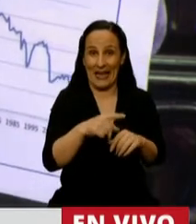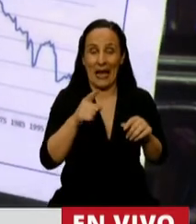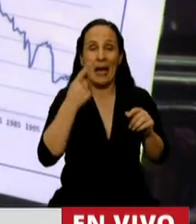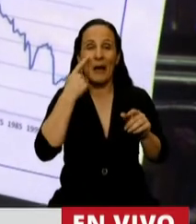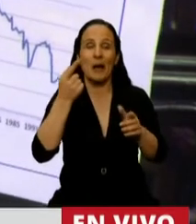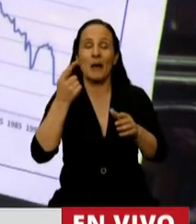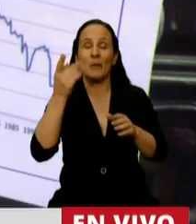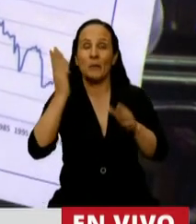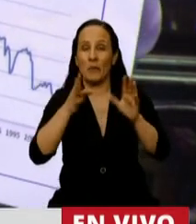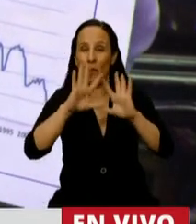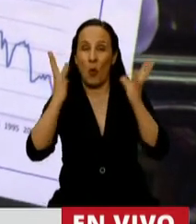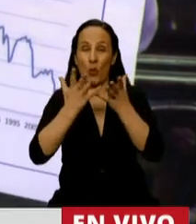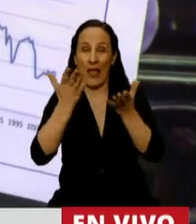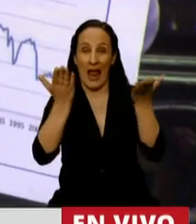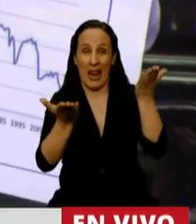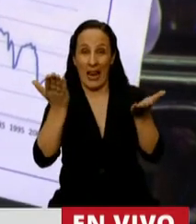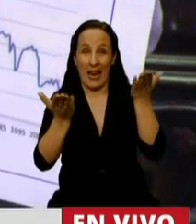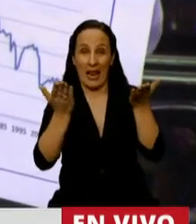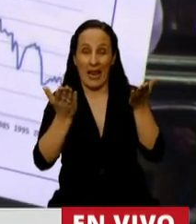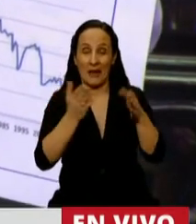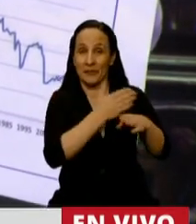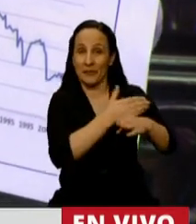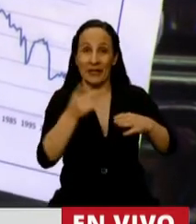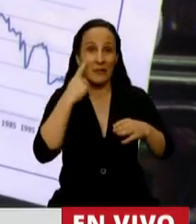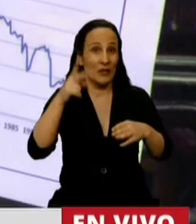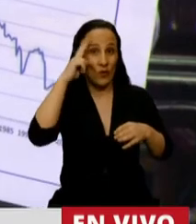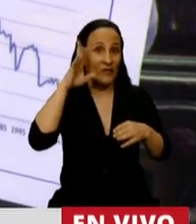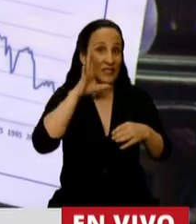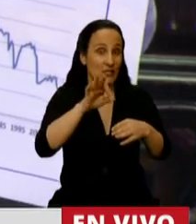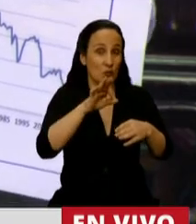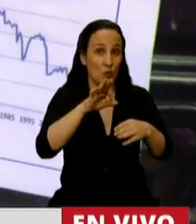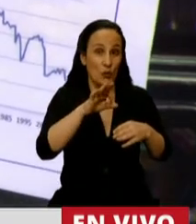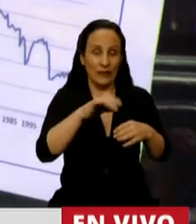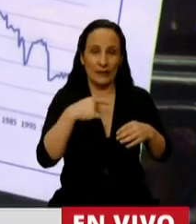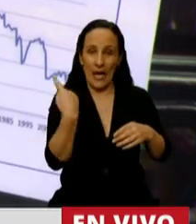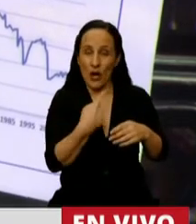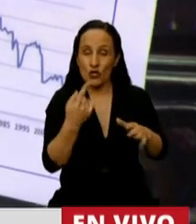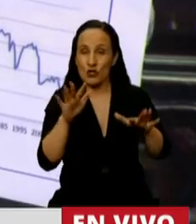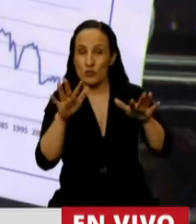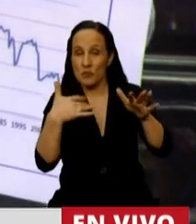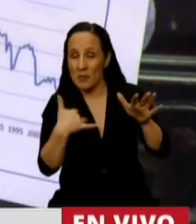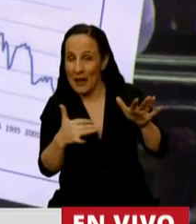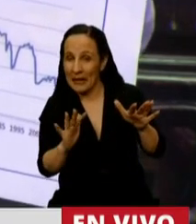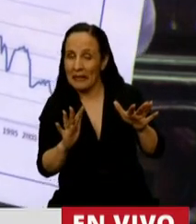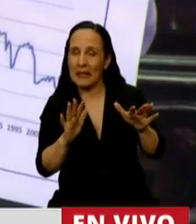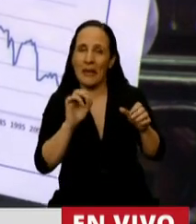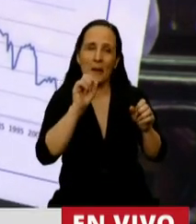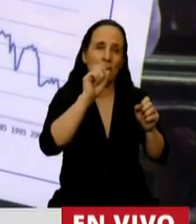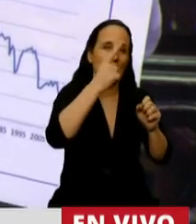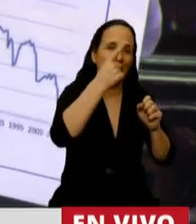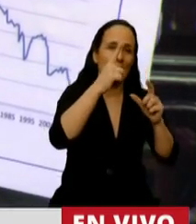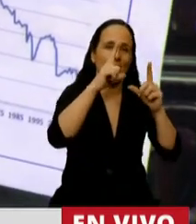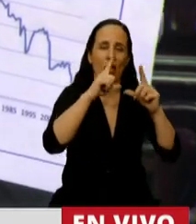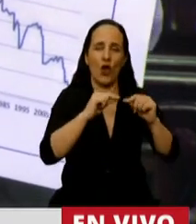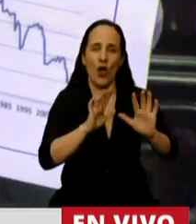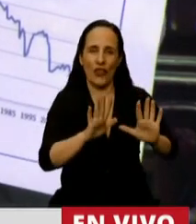mundial hasta el año 1950 estábamos oscilando entre el primer puesto y el décimo